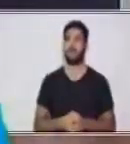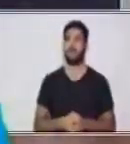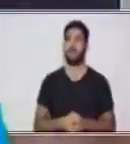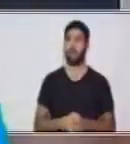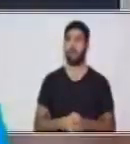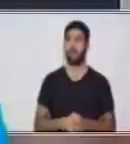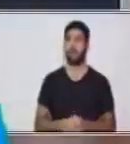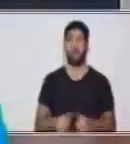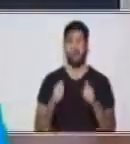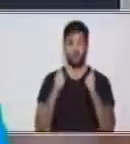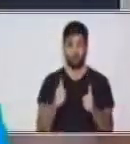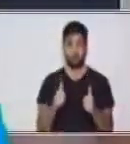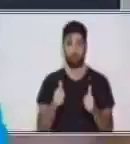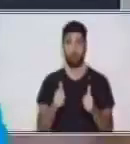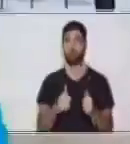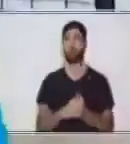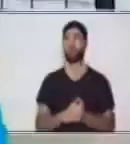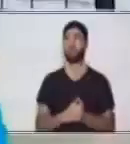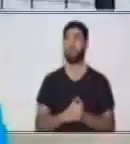Muy bien.